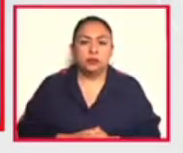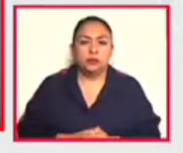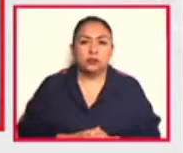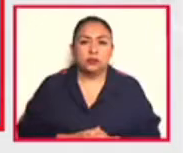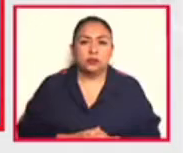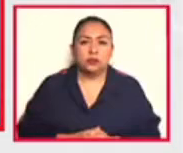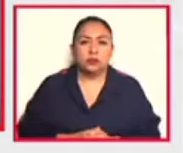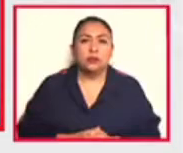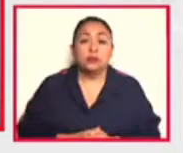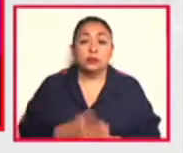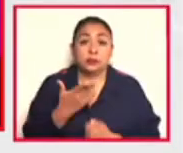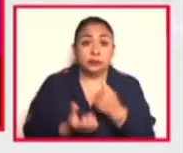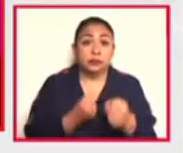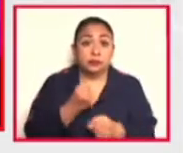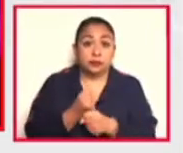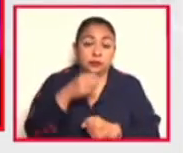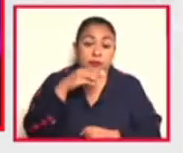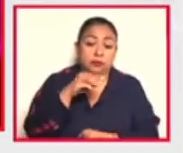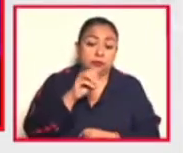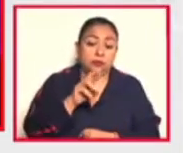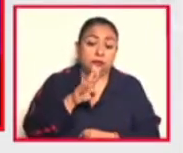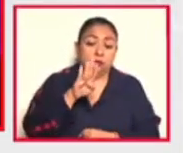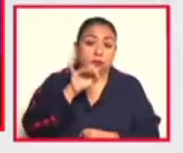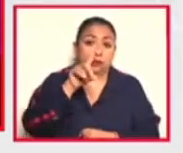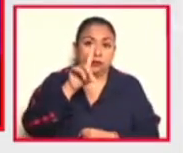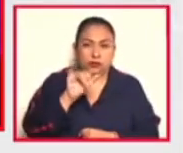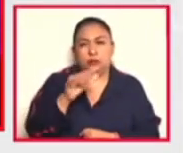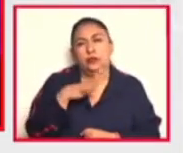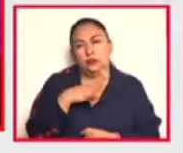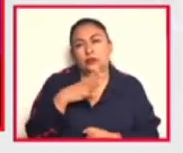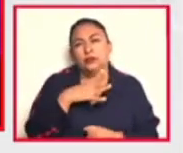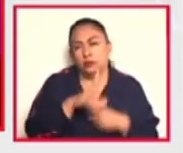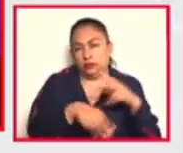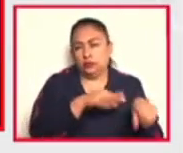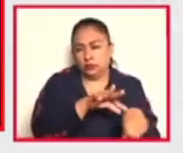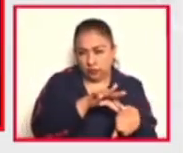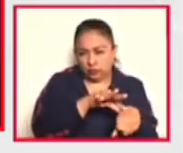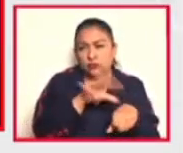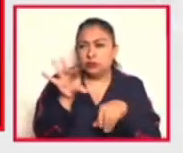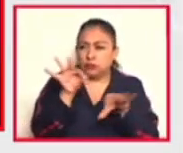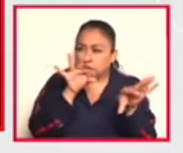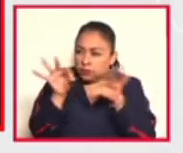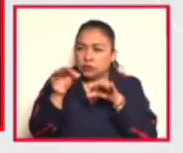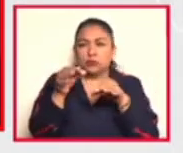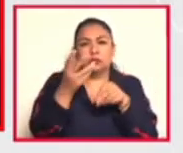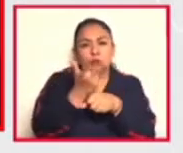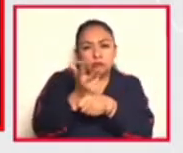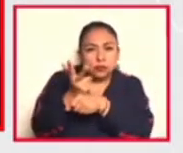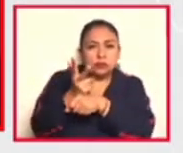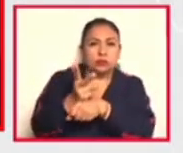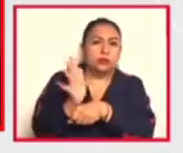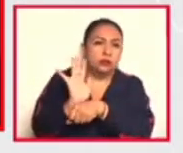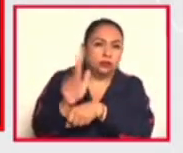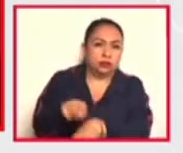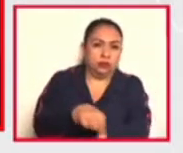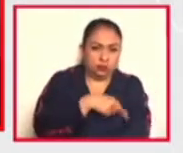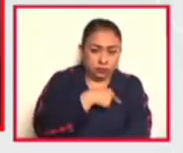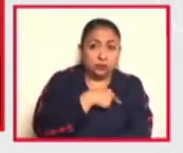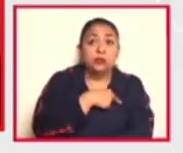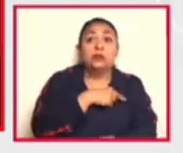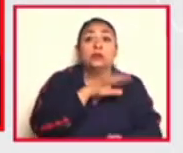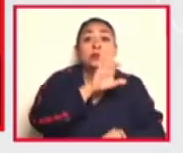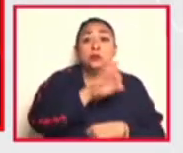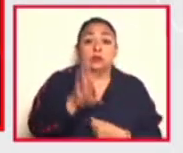Este año, Mórbido, en su parte presencial y su selección de largometrajes, se llevará a cabo del 10